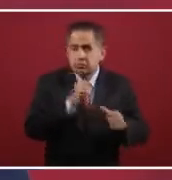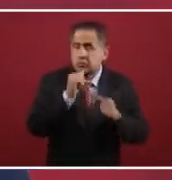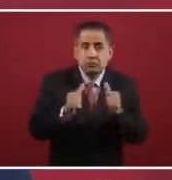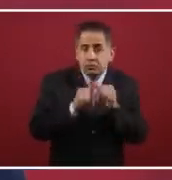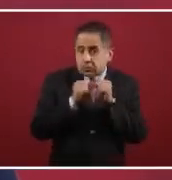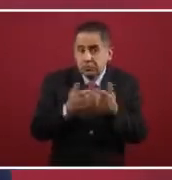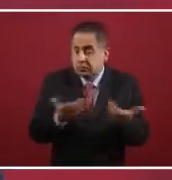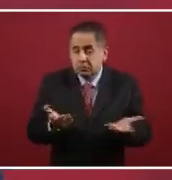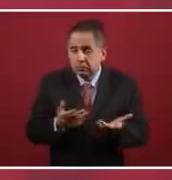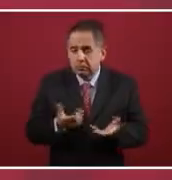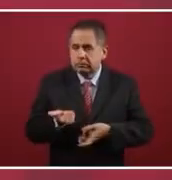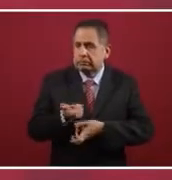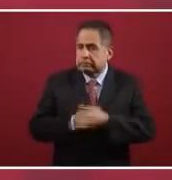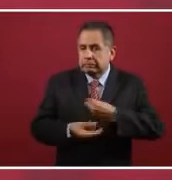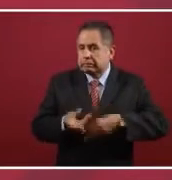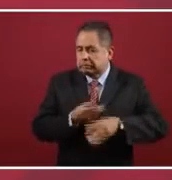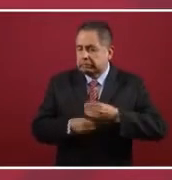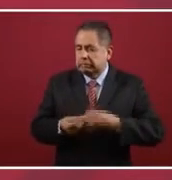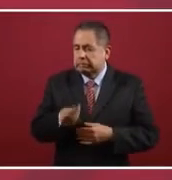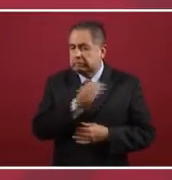de dinero